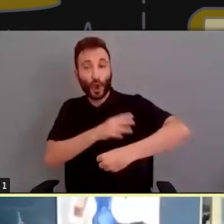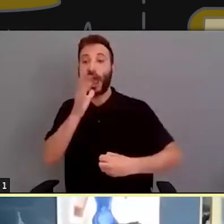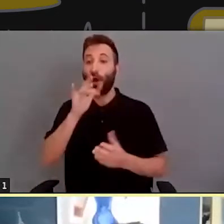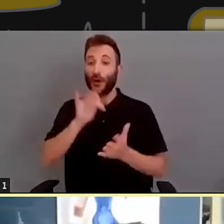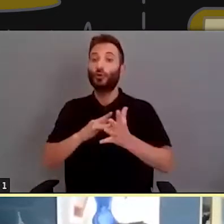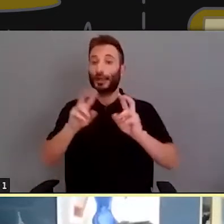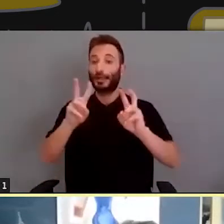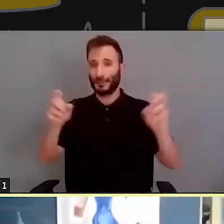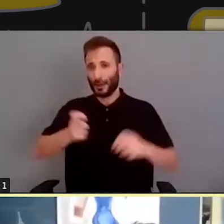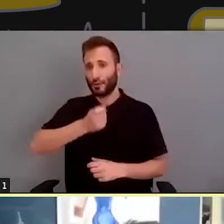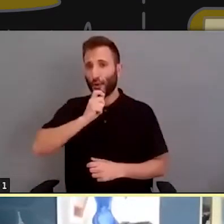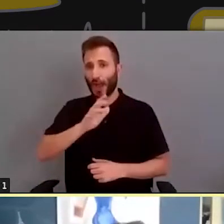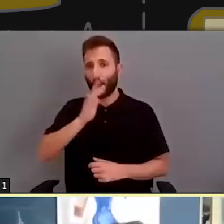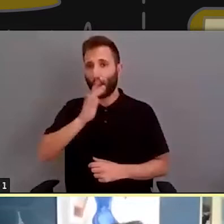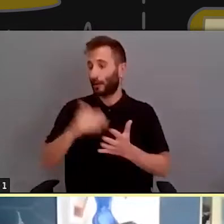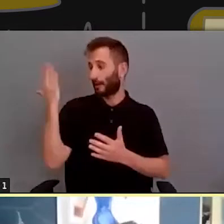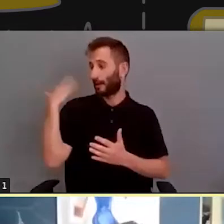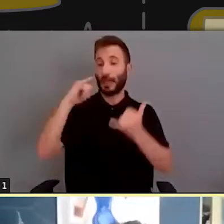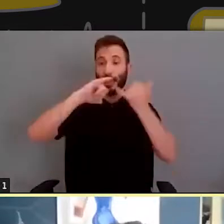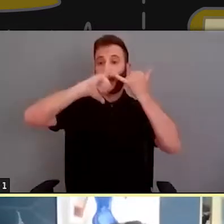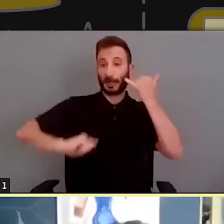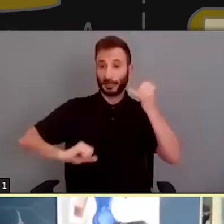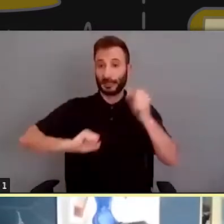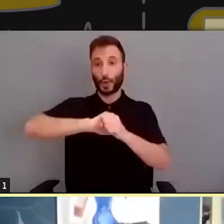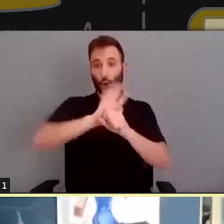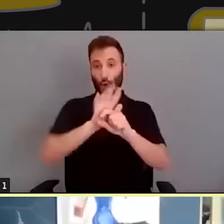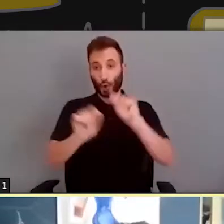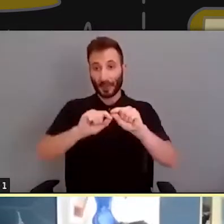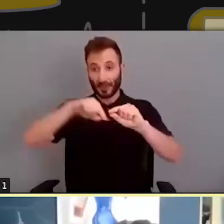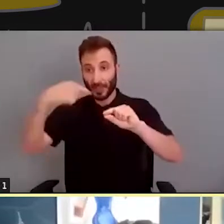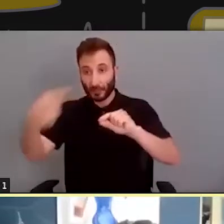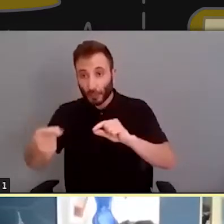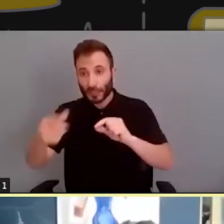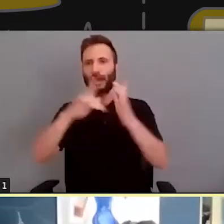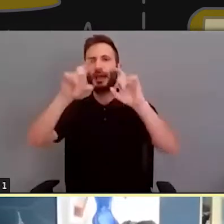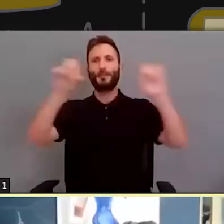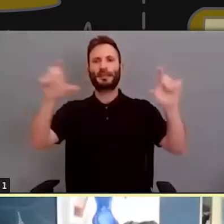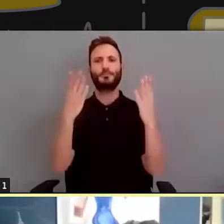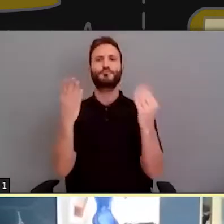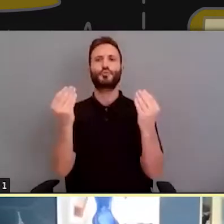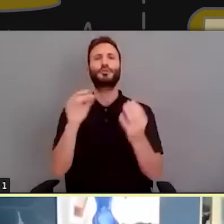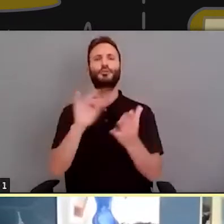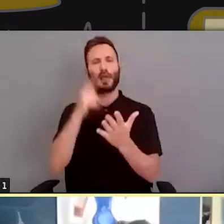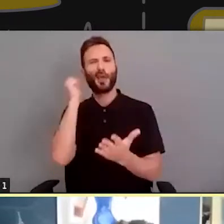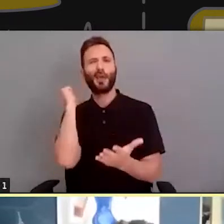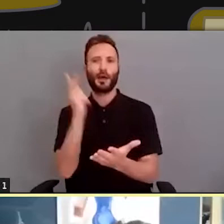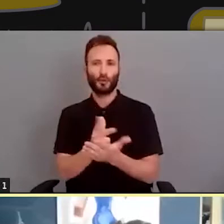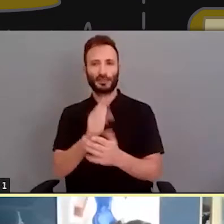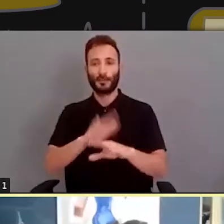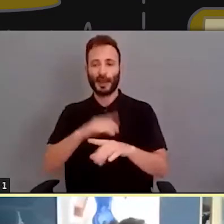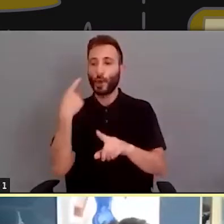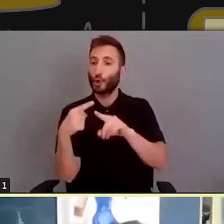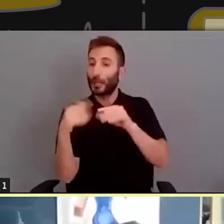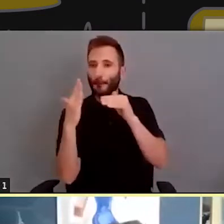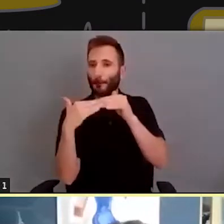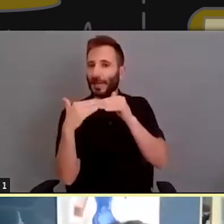de la crisis y durante la crisis, después post-COVID, muchas empresas van a decidir apostar por lo necesario para mantener